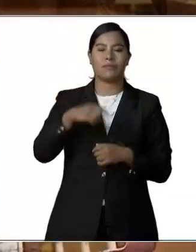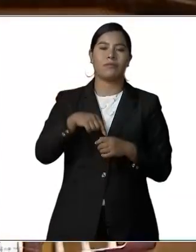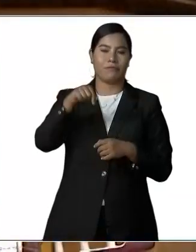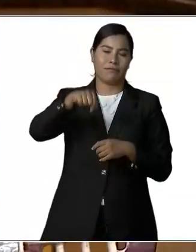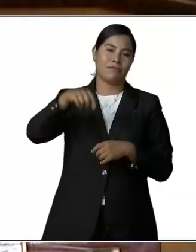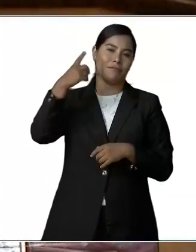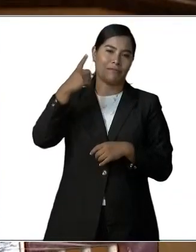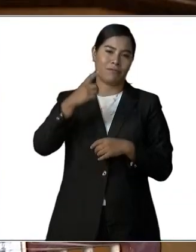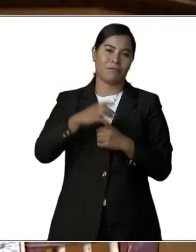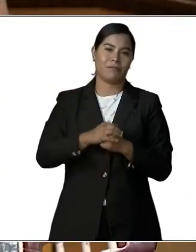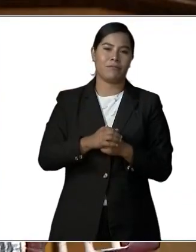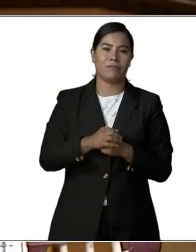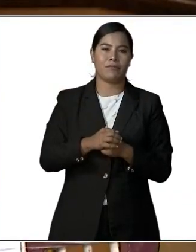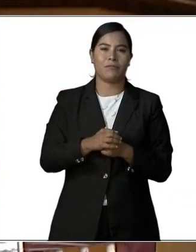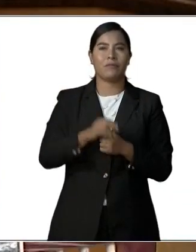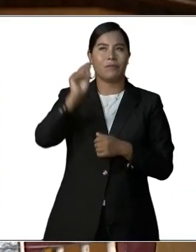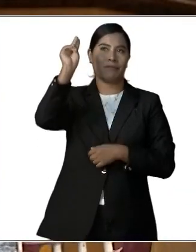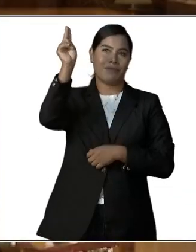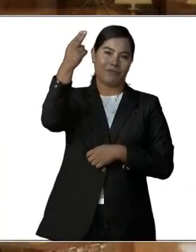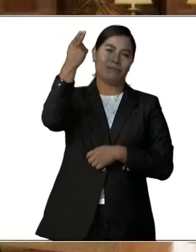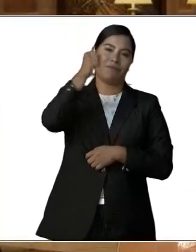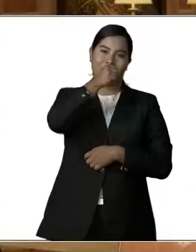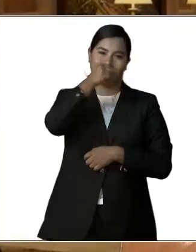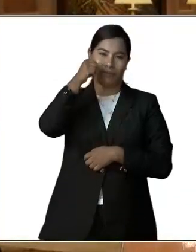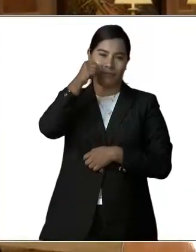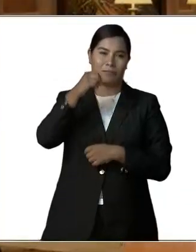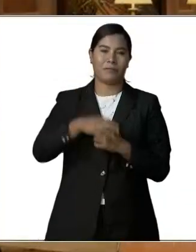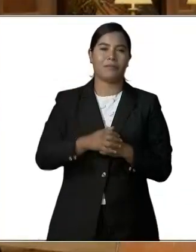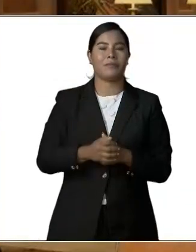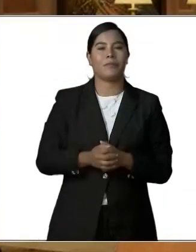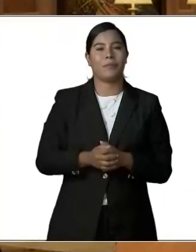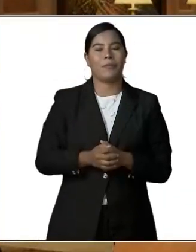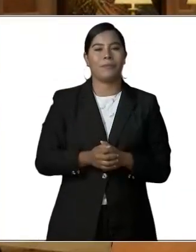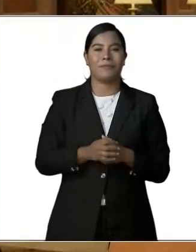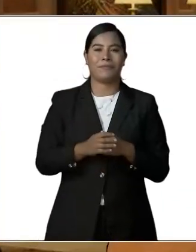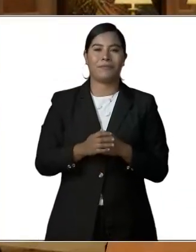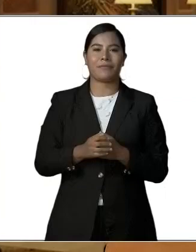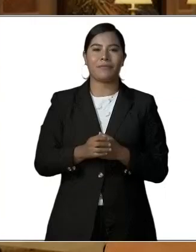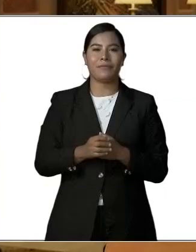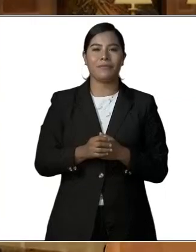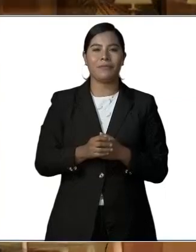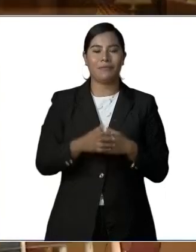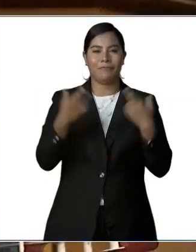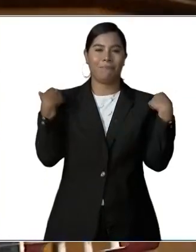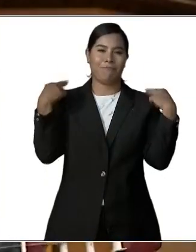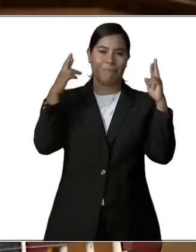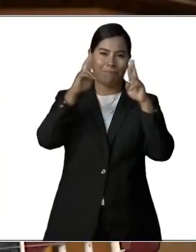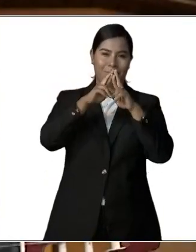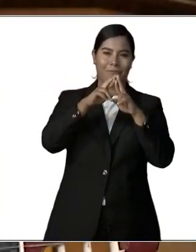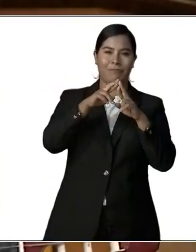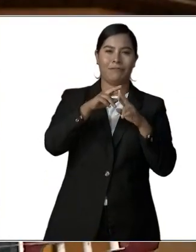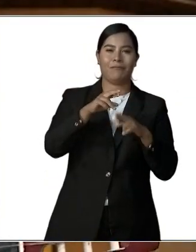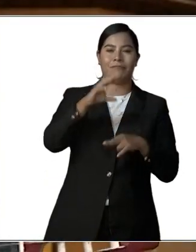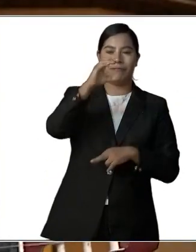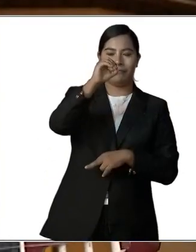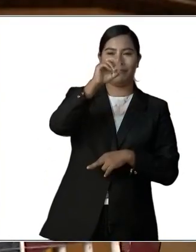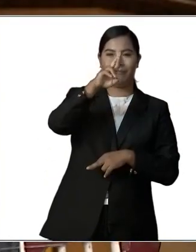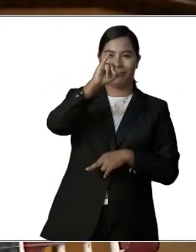propio sello, que sea el duranguense, el universitario de aquí de nuestro Durango. Y es que este género nunca ha